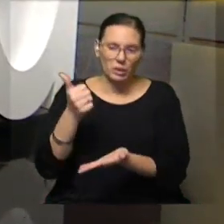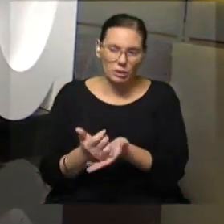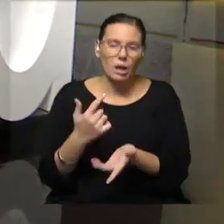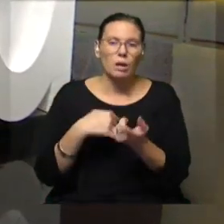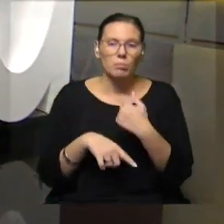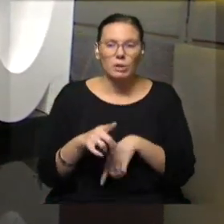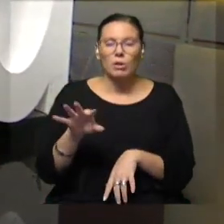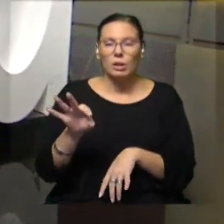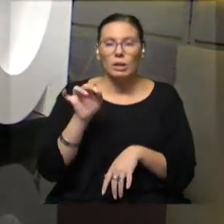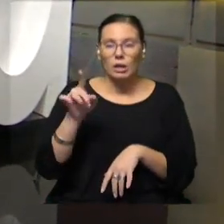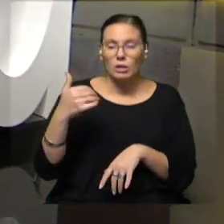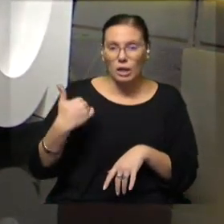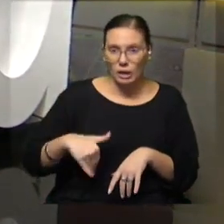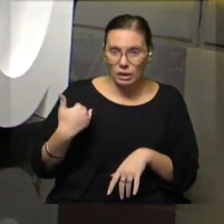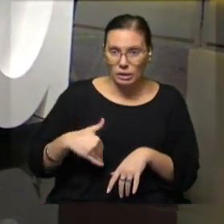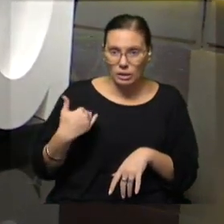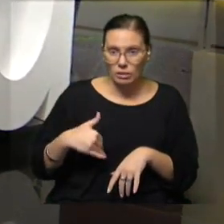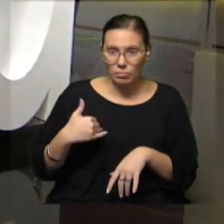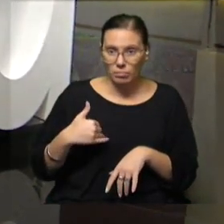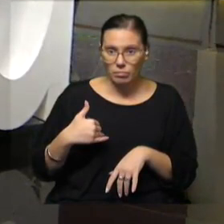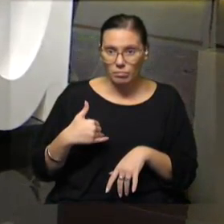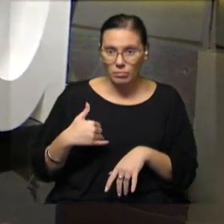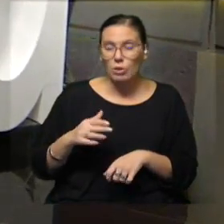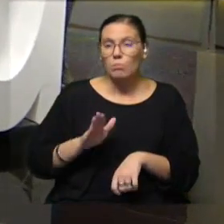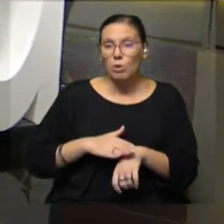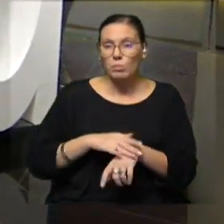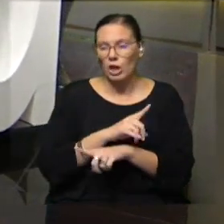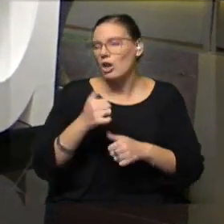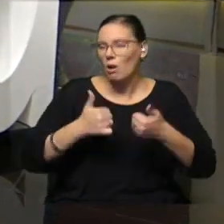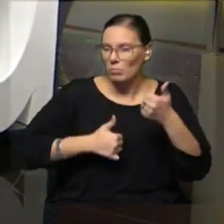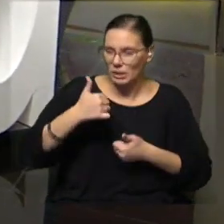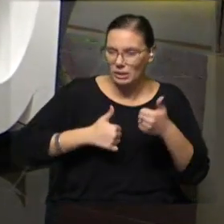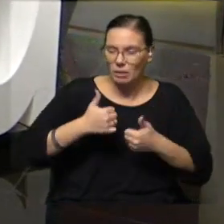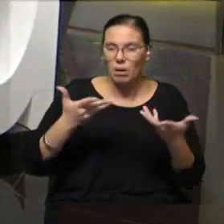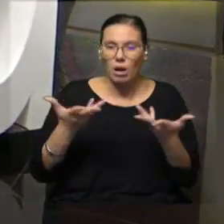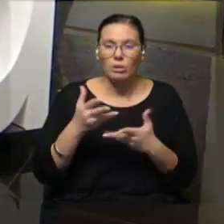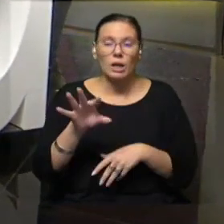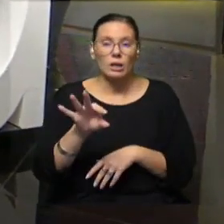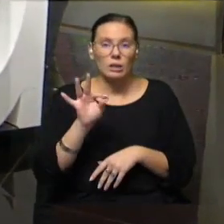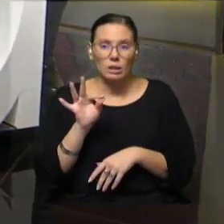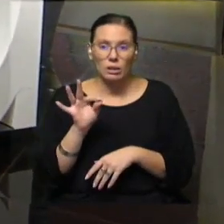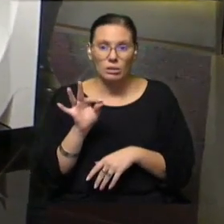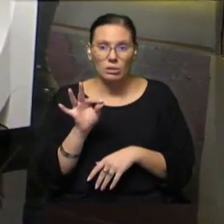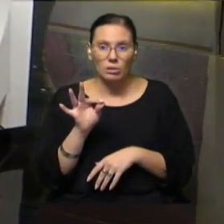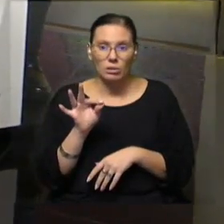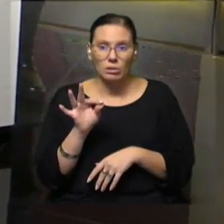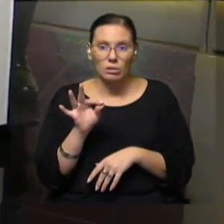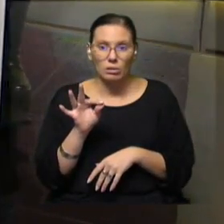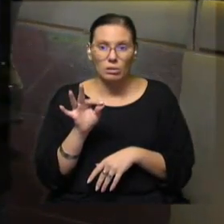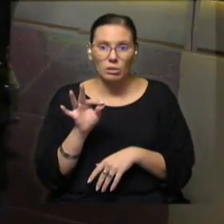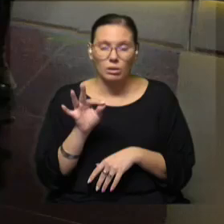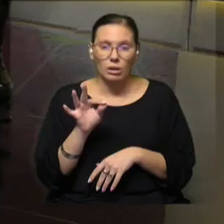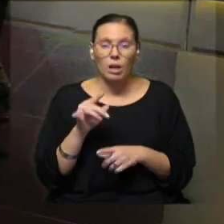estuvo nominado en Argentina, que es una instancia no competitiva, y ahora quedó nominado para Squish